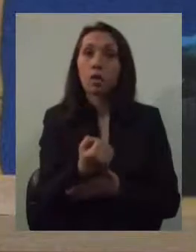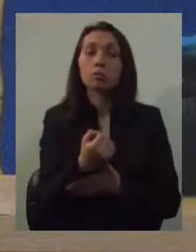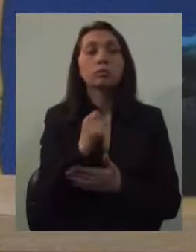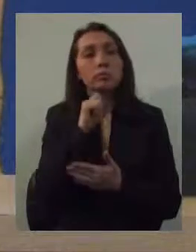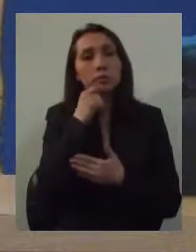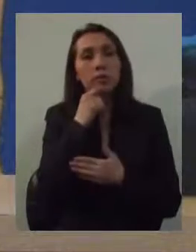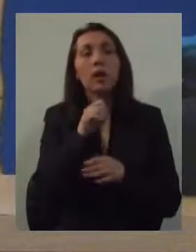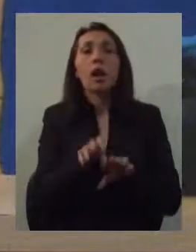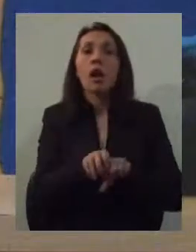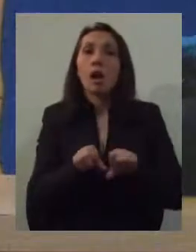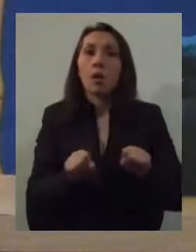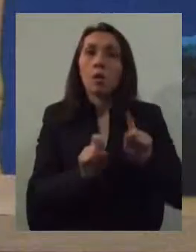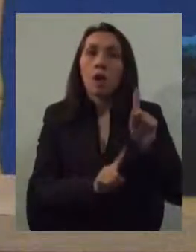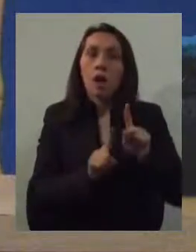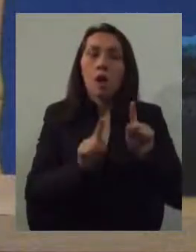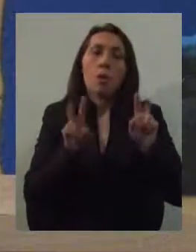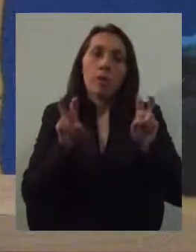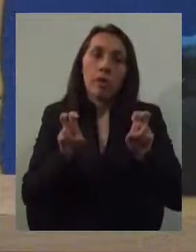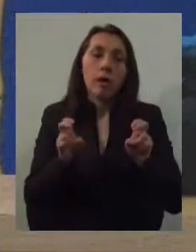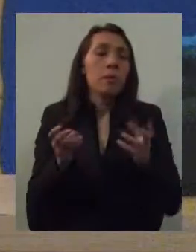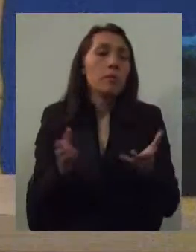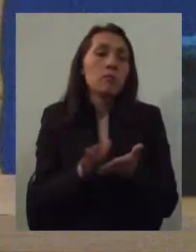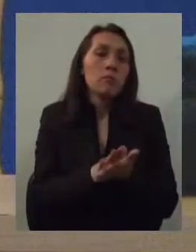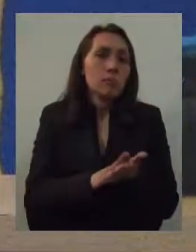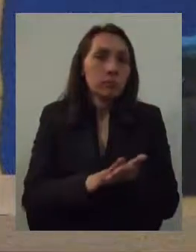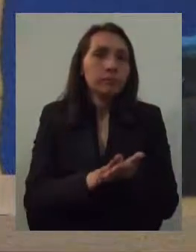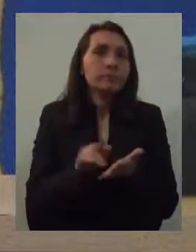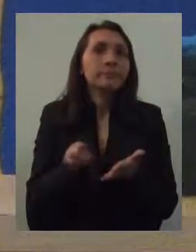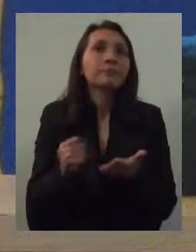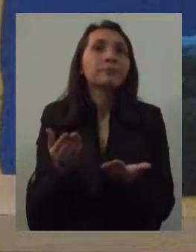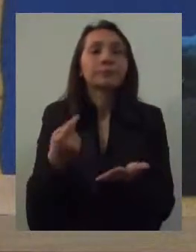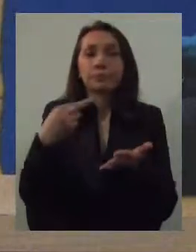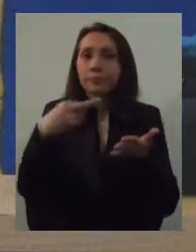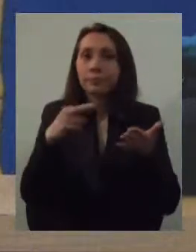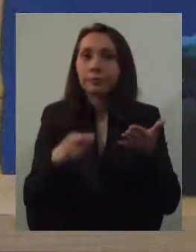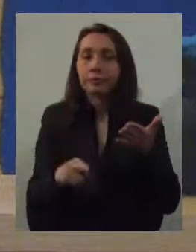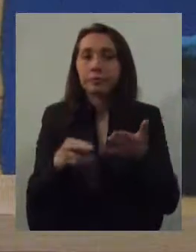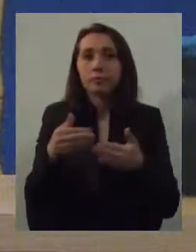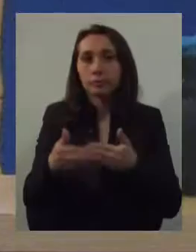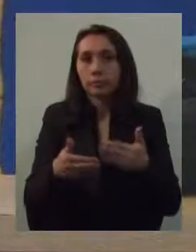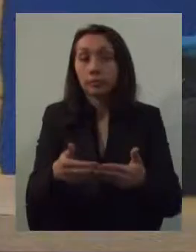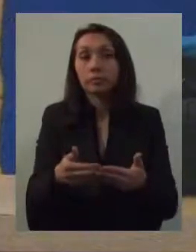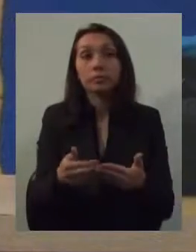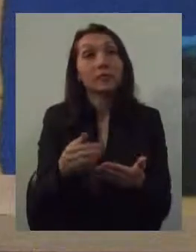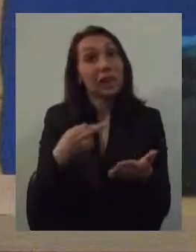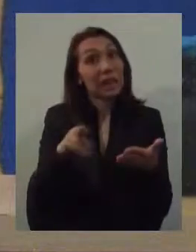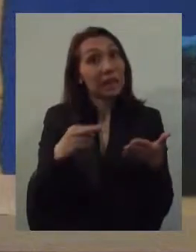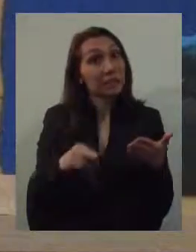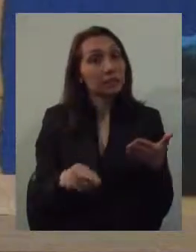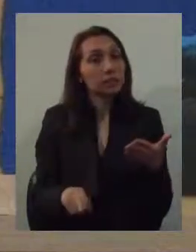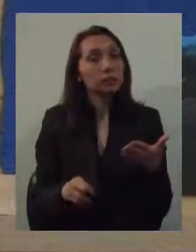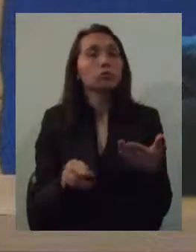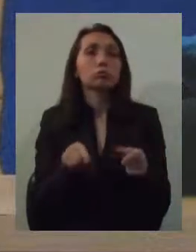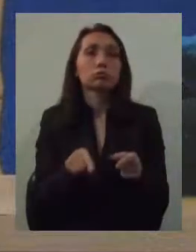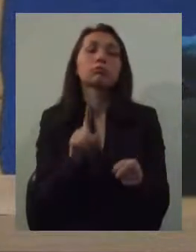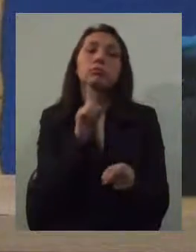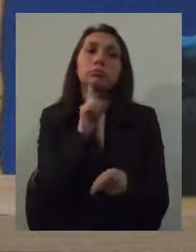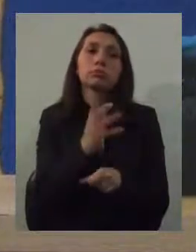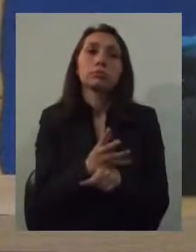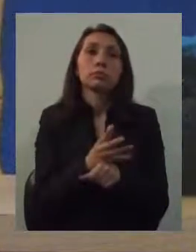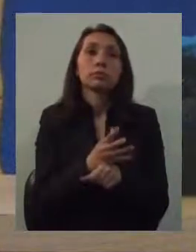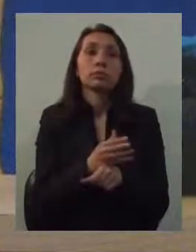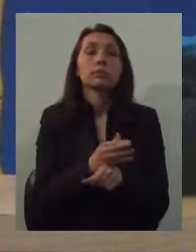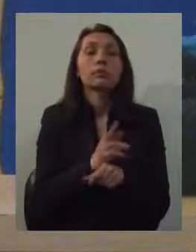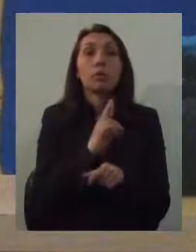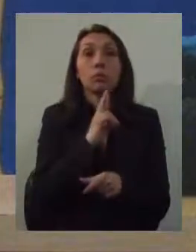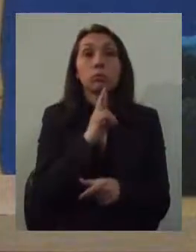ponerse de acuerdo en algunos criterios en cuanto a los requisitos procesales. Entre los requisitos procesales está que la